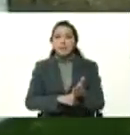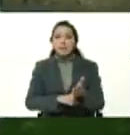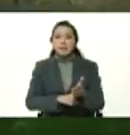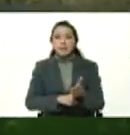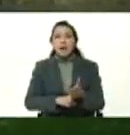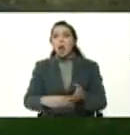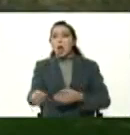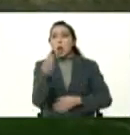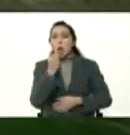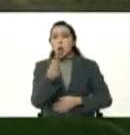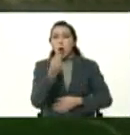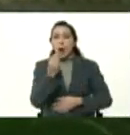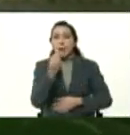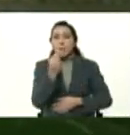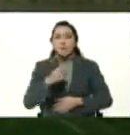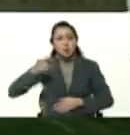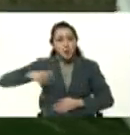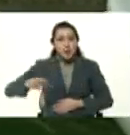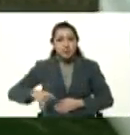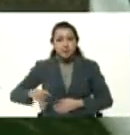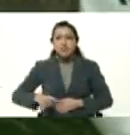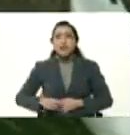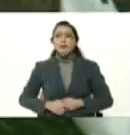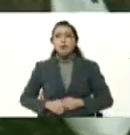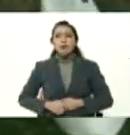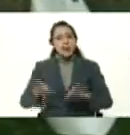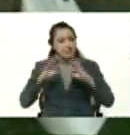los alimentos que necesitamos en la mesa